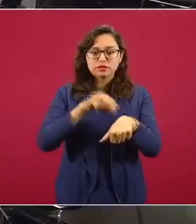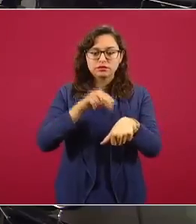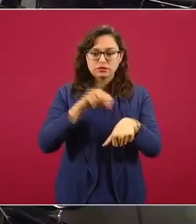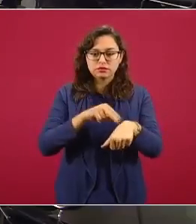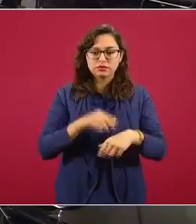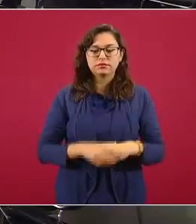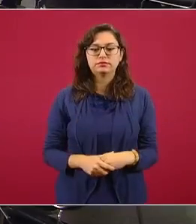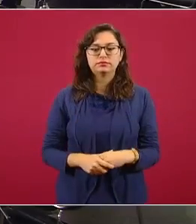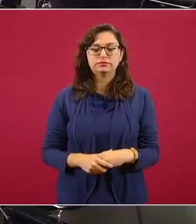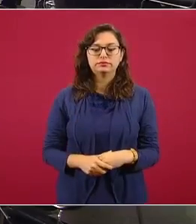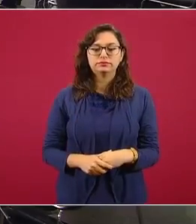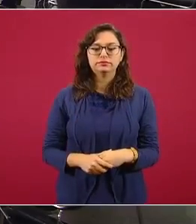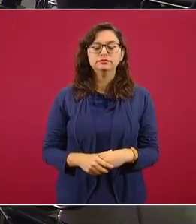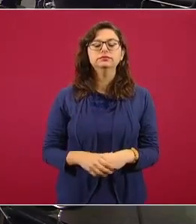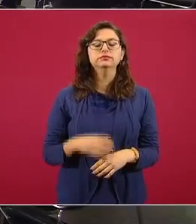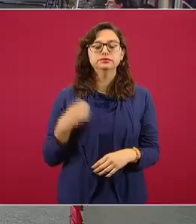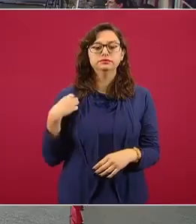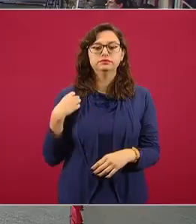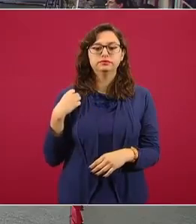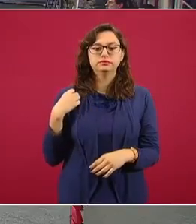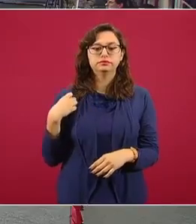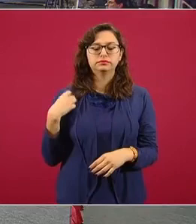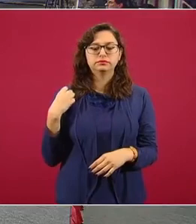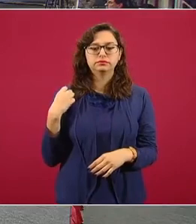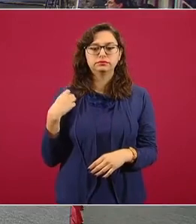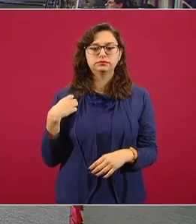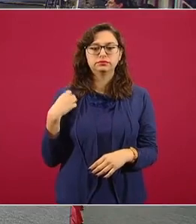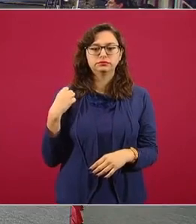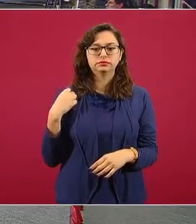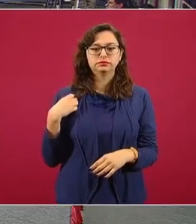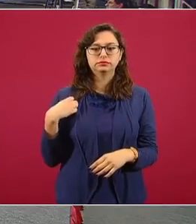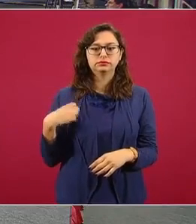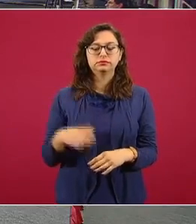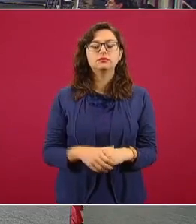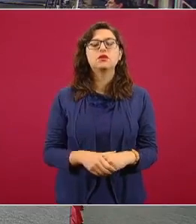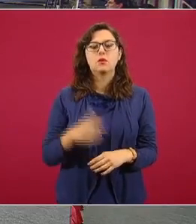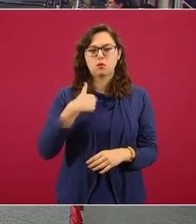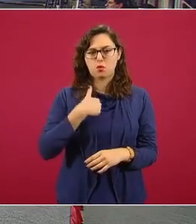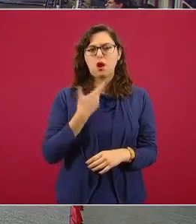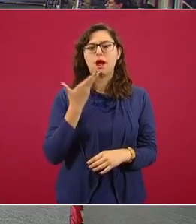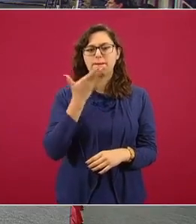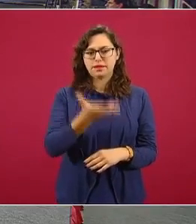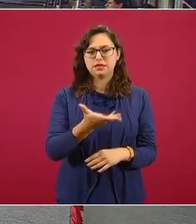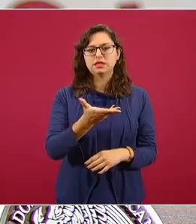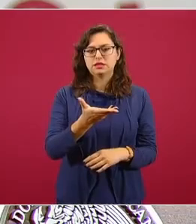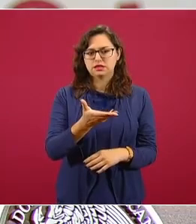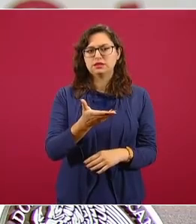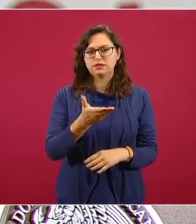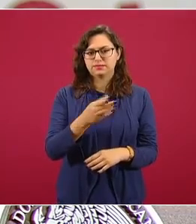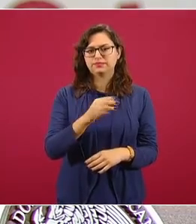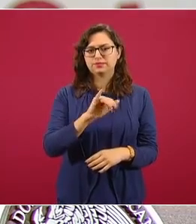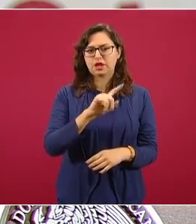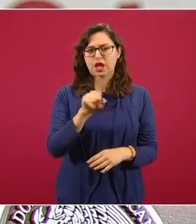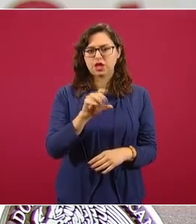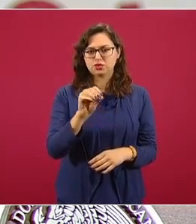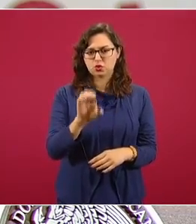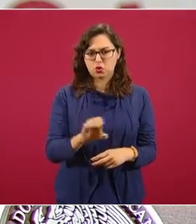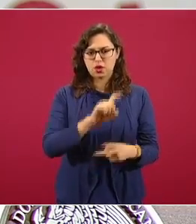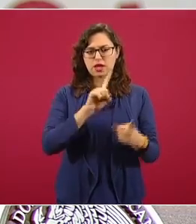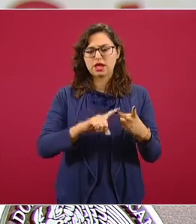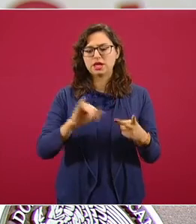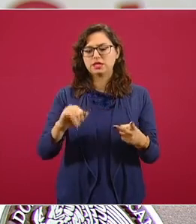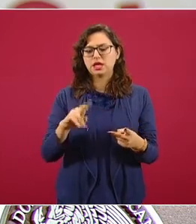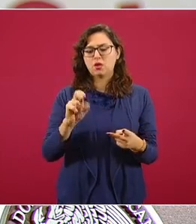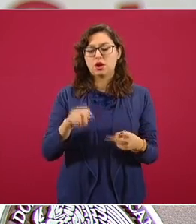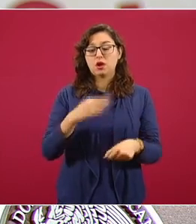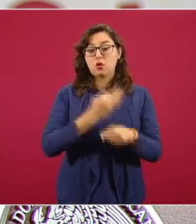ahí. Bueno, vamos a pedirle a Zoé y a Juan Ferrer, que están ahora en Durango, porque estamos